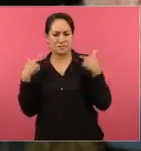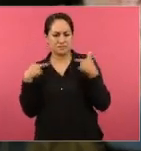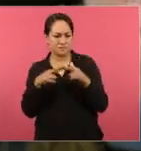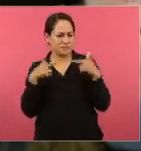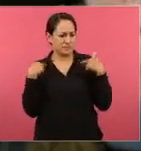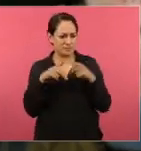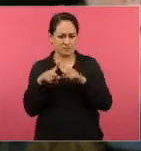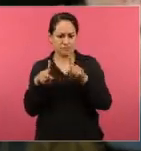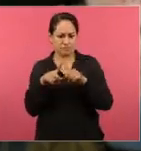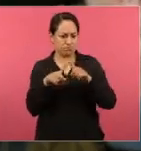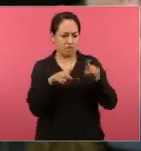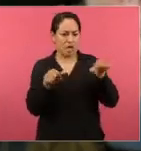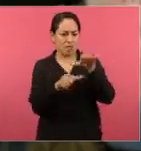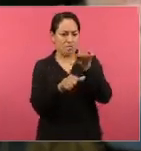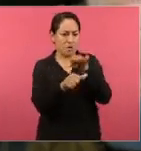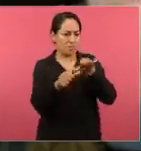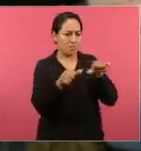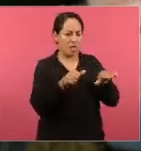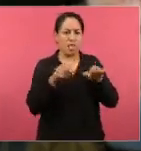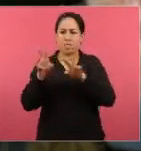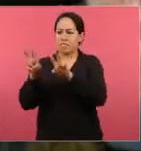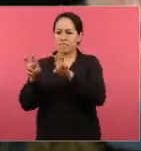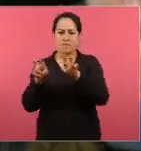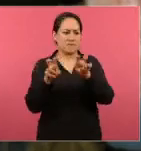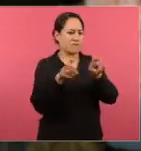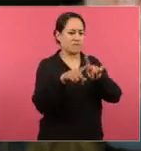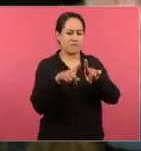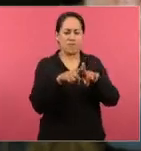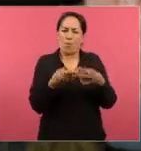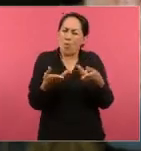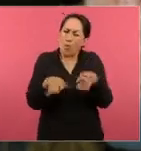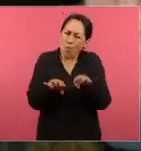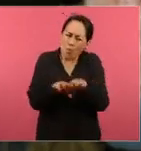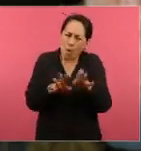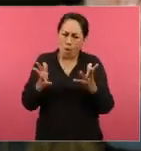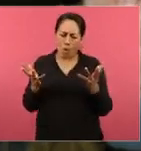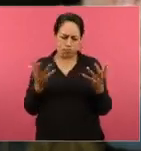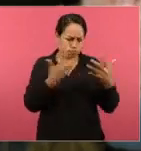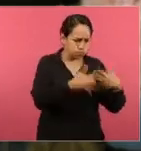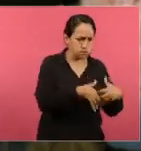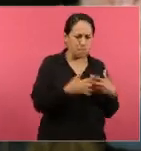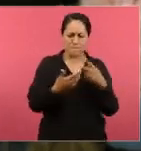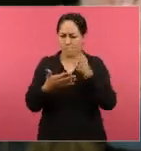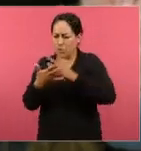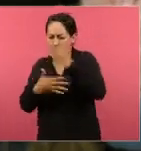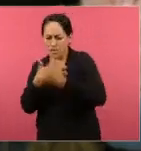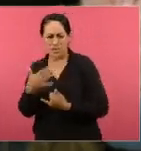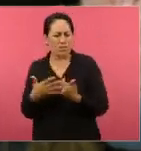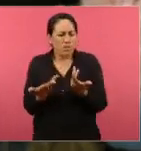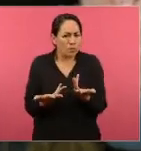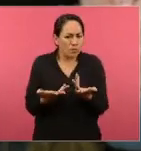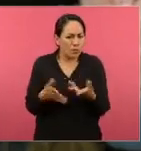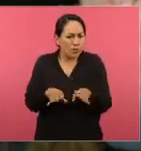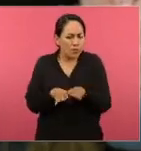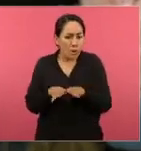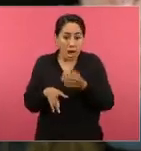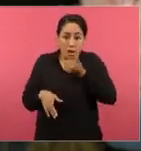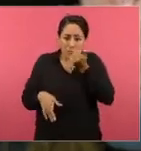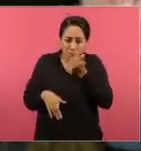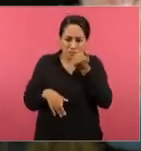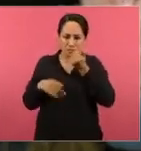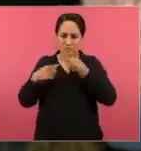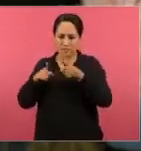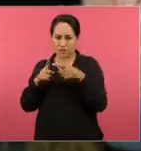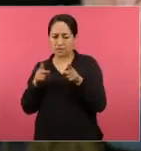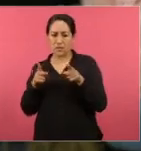varias materias. Entonces, ¿cómo se logra la transversalidad de estas materias? O sea, ¿van a estar los alumnos haciendo varios proyectos a lo largo